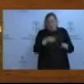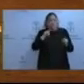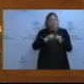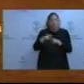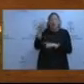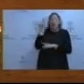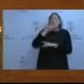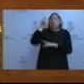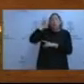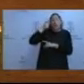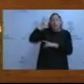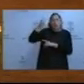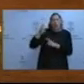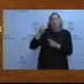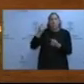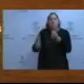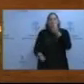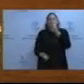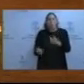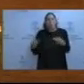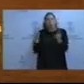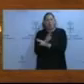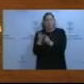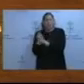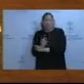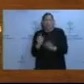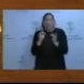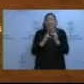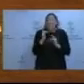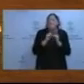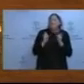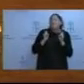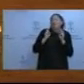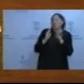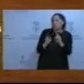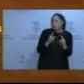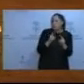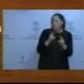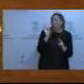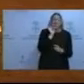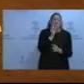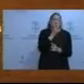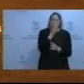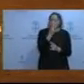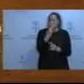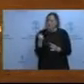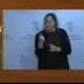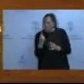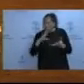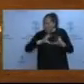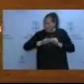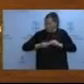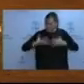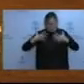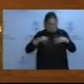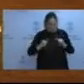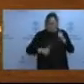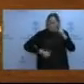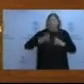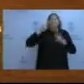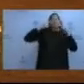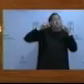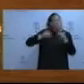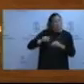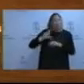que haya unas infraestructuras educativas no propias del siglo XXI después de conocer en qué se ha gastado dinero el Gobierno Socialista y la Consejería de